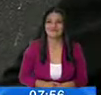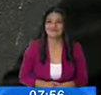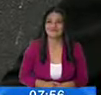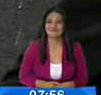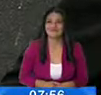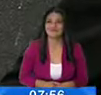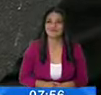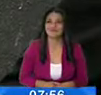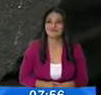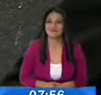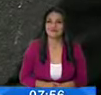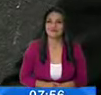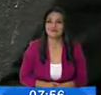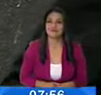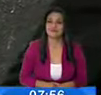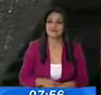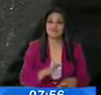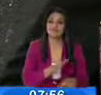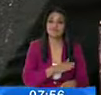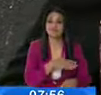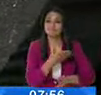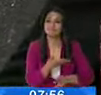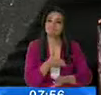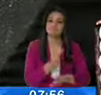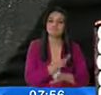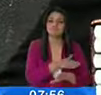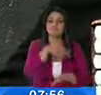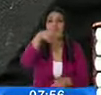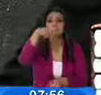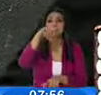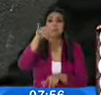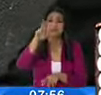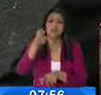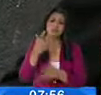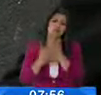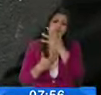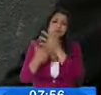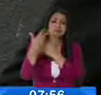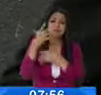Píllaro viejo, tierra querida,